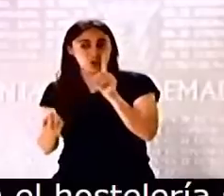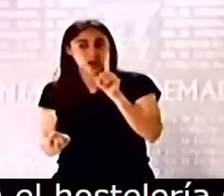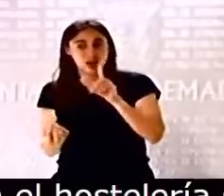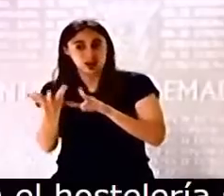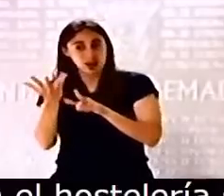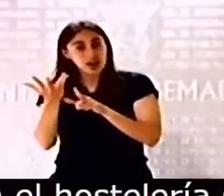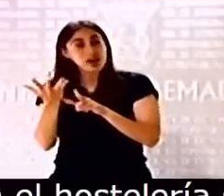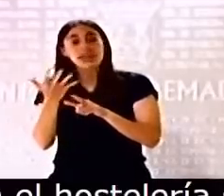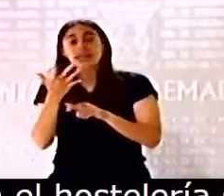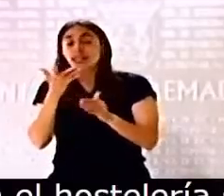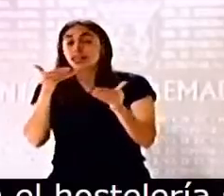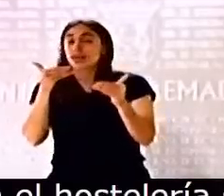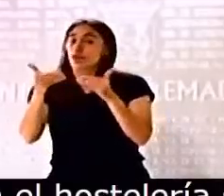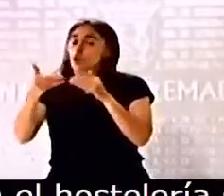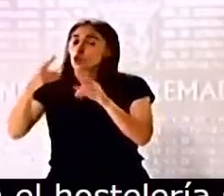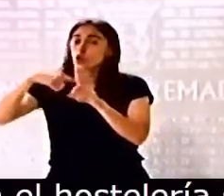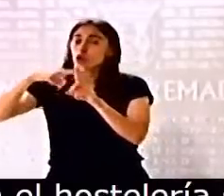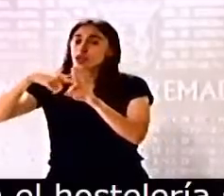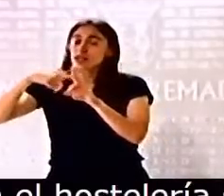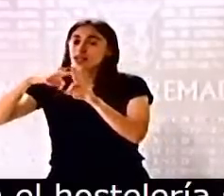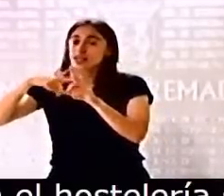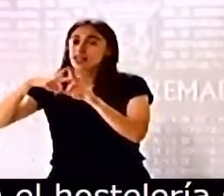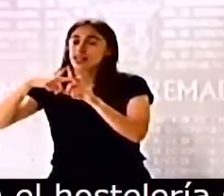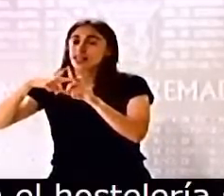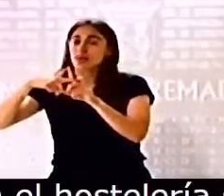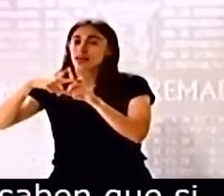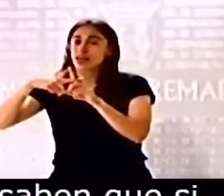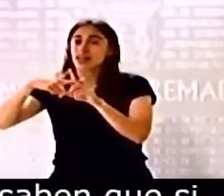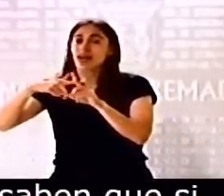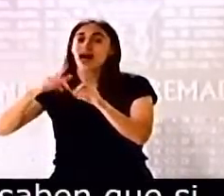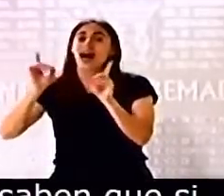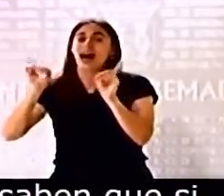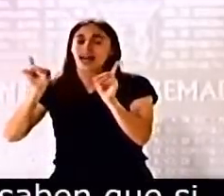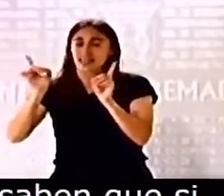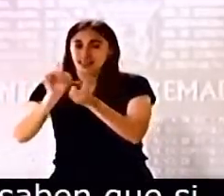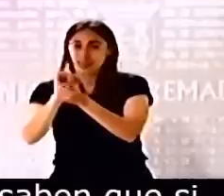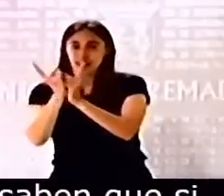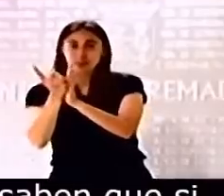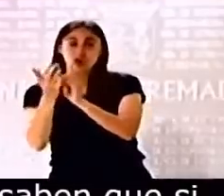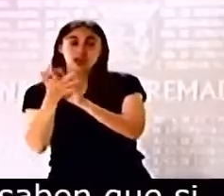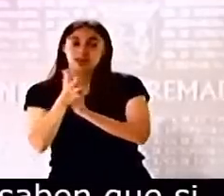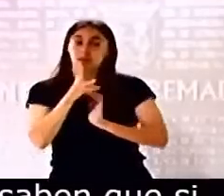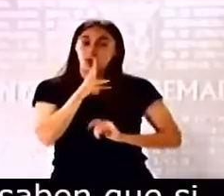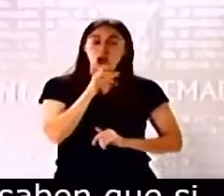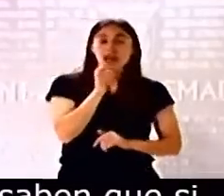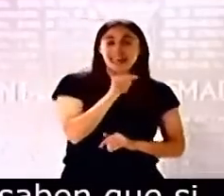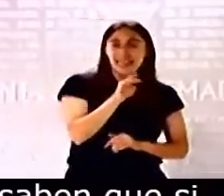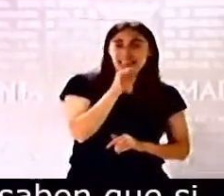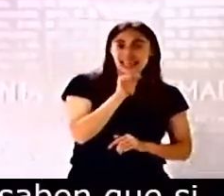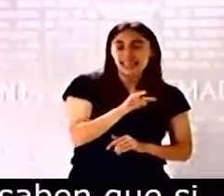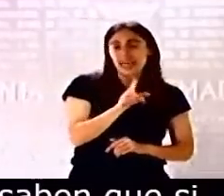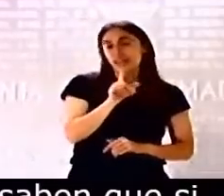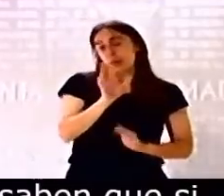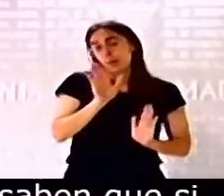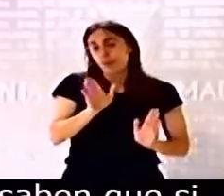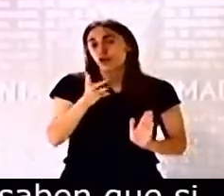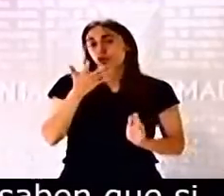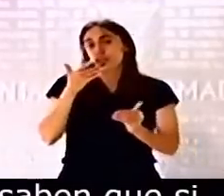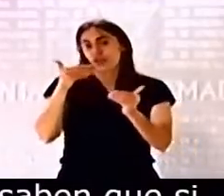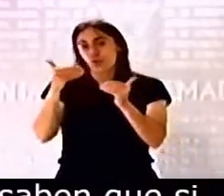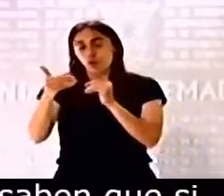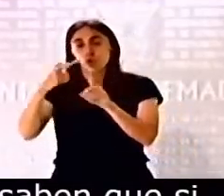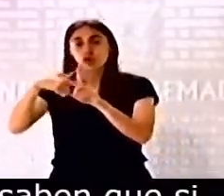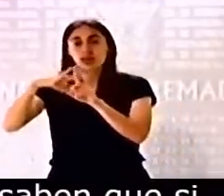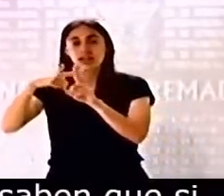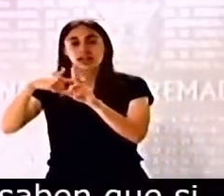nivel de alerta, que eso, ya le digo, no solo se produce por la incidencia acumulada, pero si cambiamos de nivel de alerta tendremos que tomar la